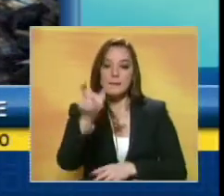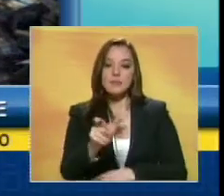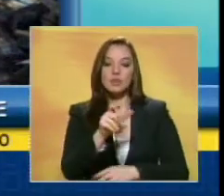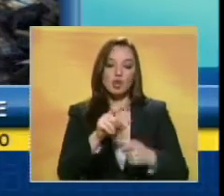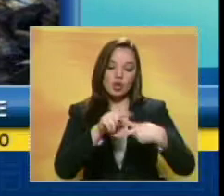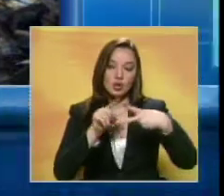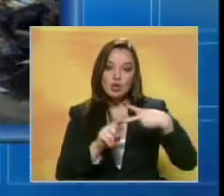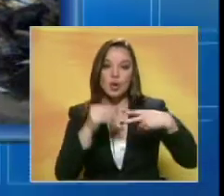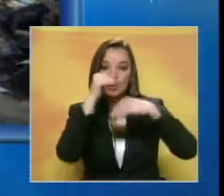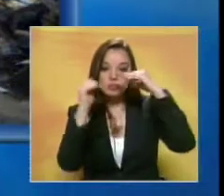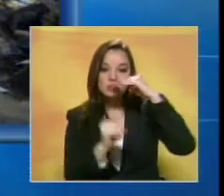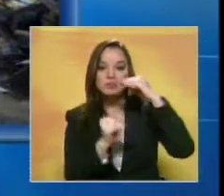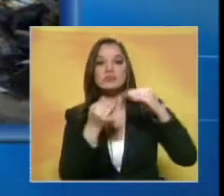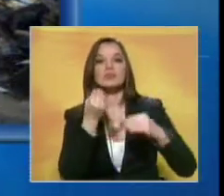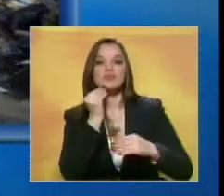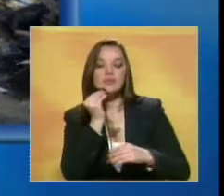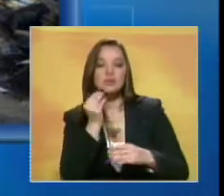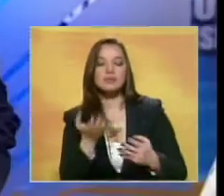cuentan 2 menores de edad.